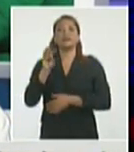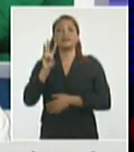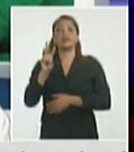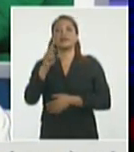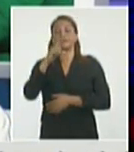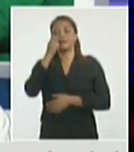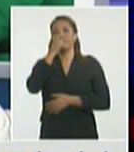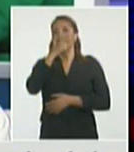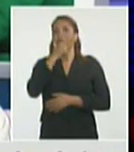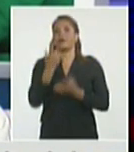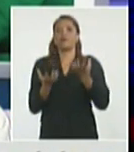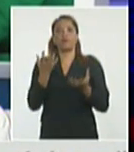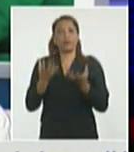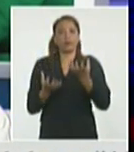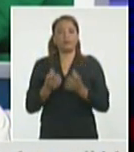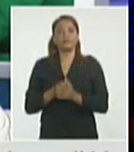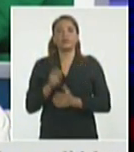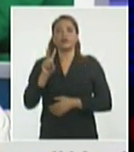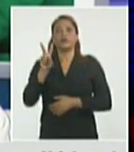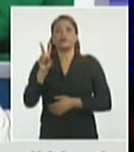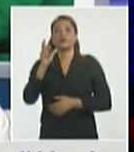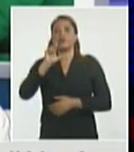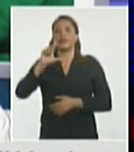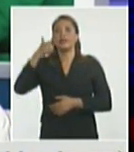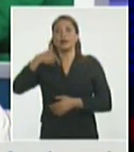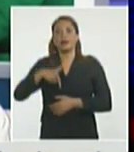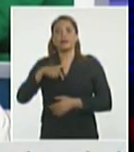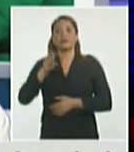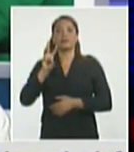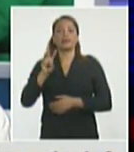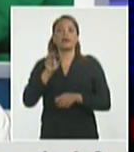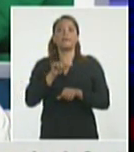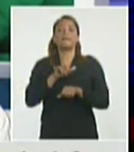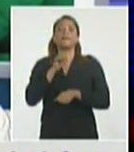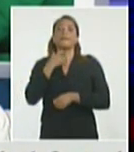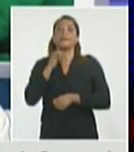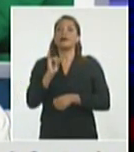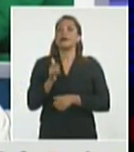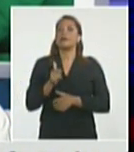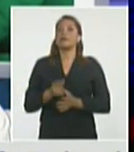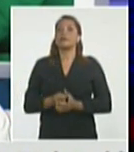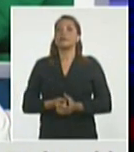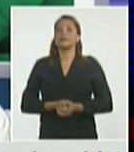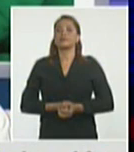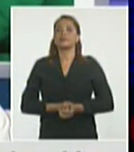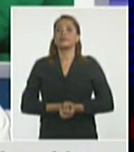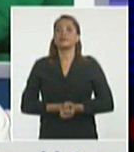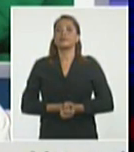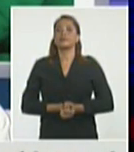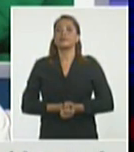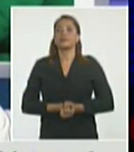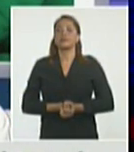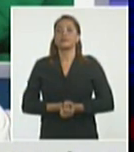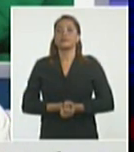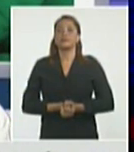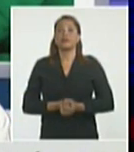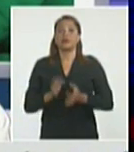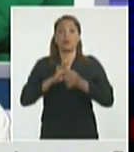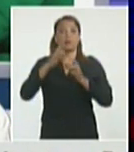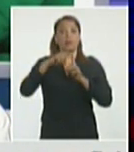1 de Aguada. En Guantánamo 3 personas fallecen, una del propio